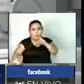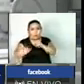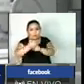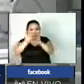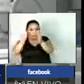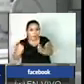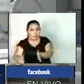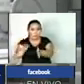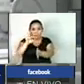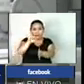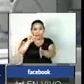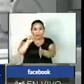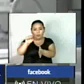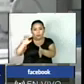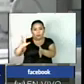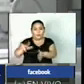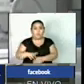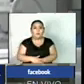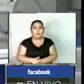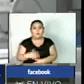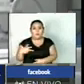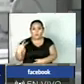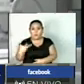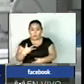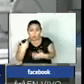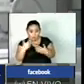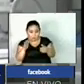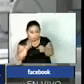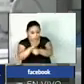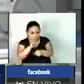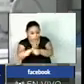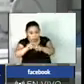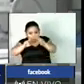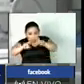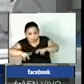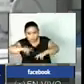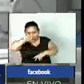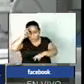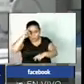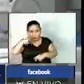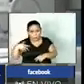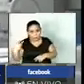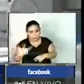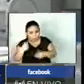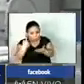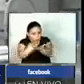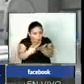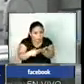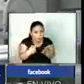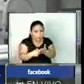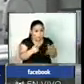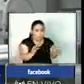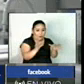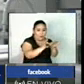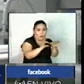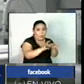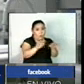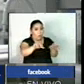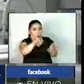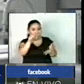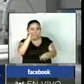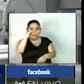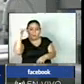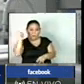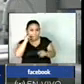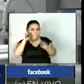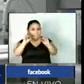3 por eso para completar el panorama general actualmente intentamos discutir con algunos socios fuera de China para